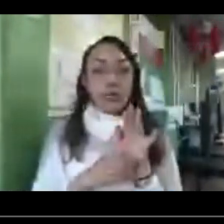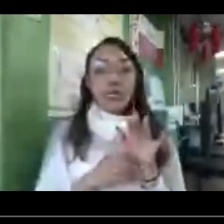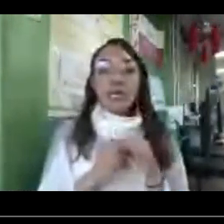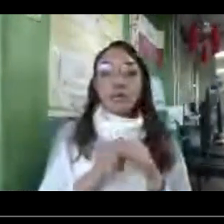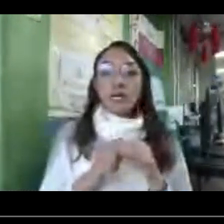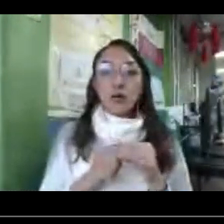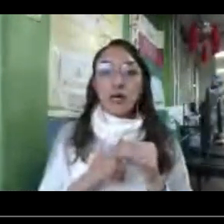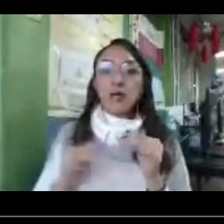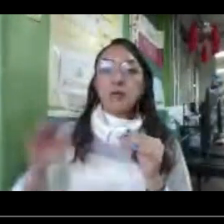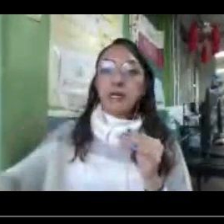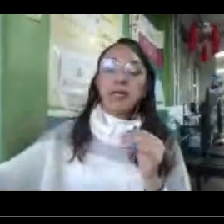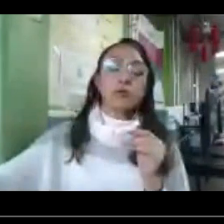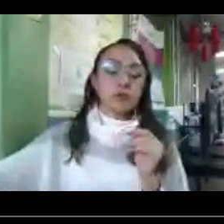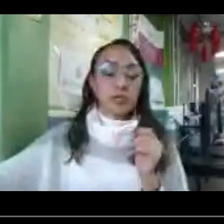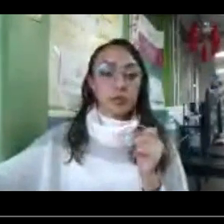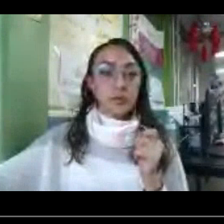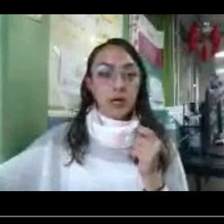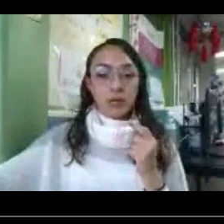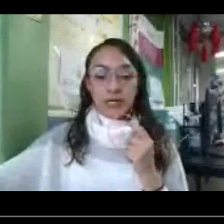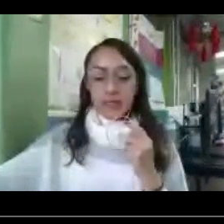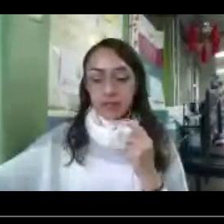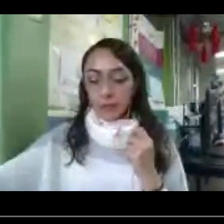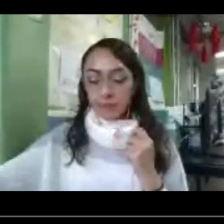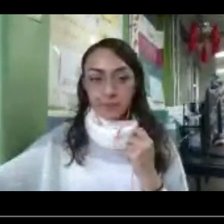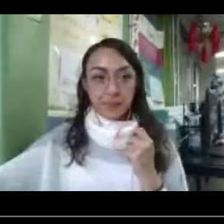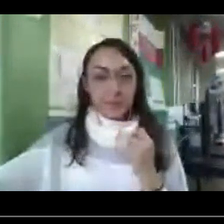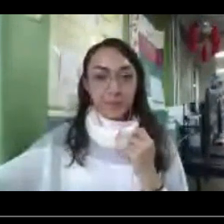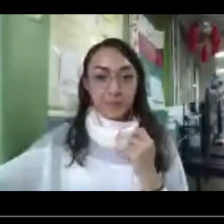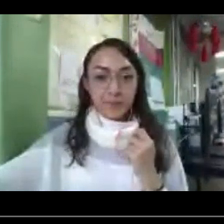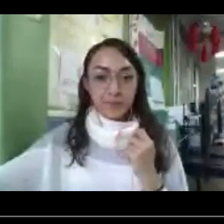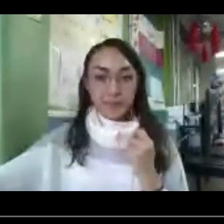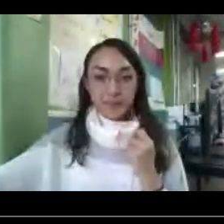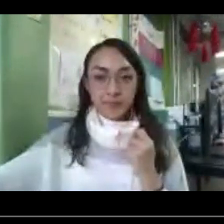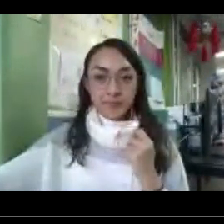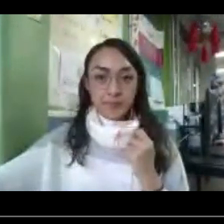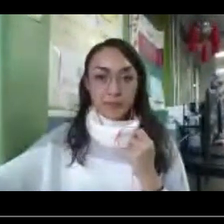van a ayudar en mi aula. ¿Cómo que? Cuando llego a mi aula, ¿qué digo?